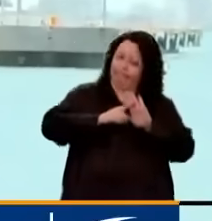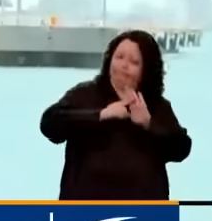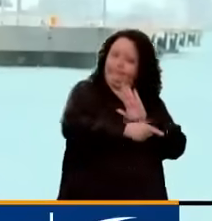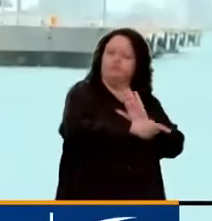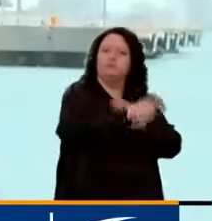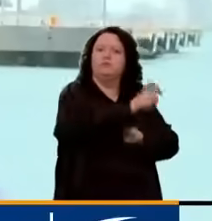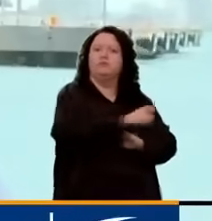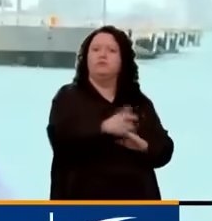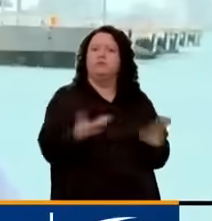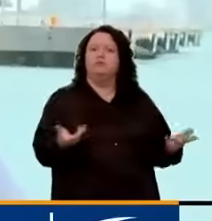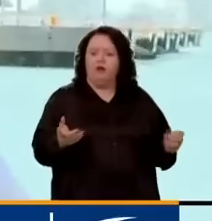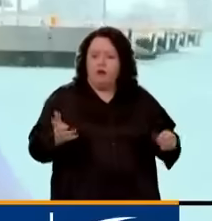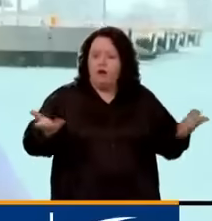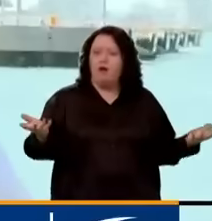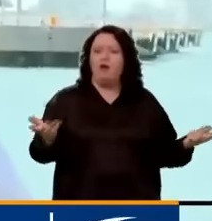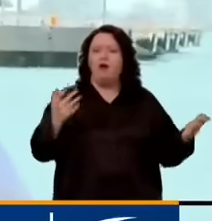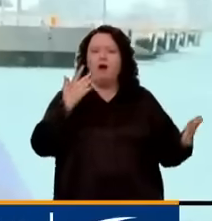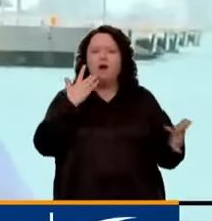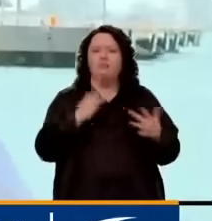quieren